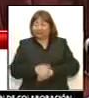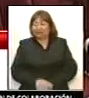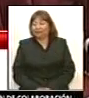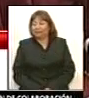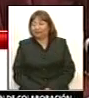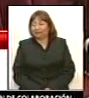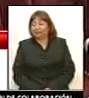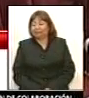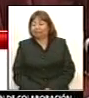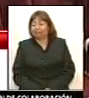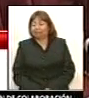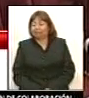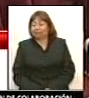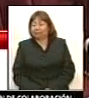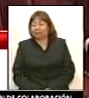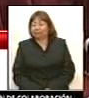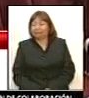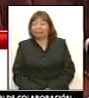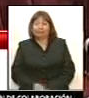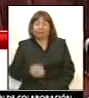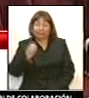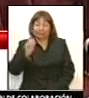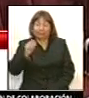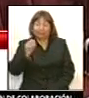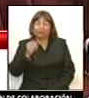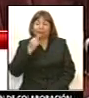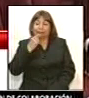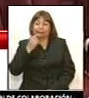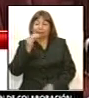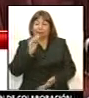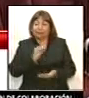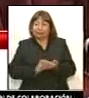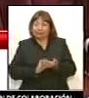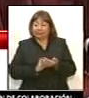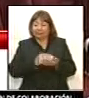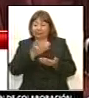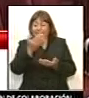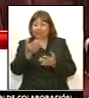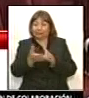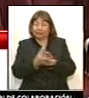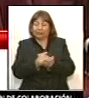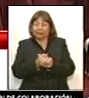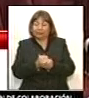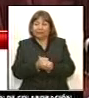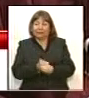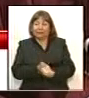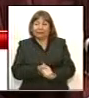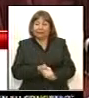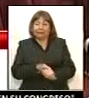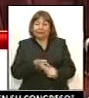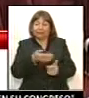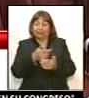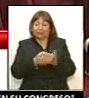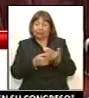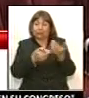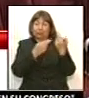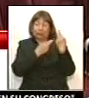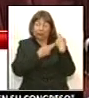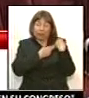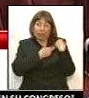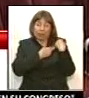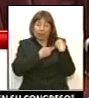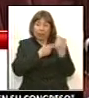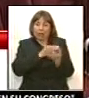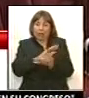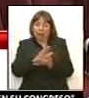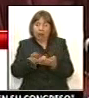Lo que sí le diría es que nuevamente, en lo que dijo el congresista Vitocho, que la responsabilidad total